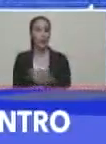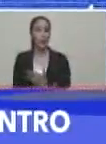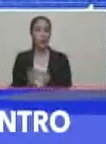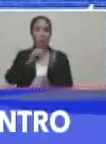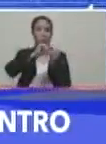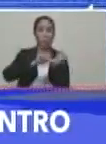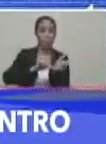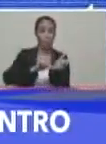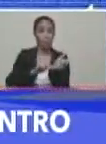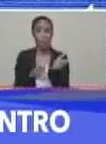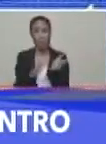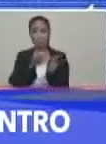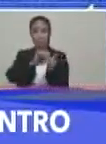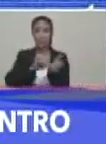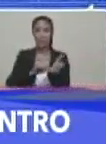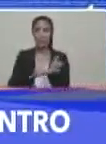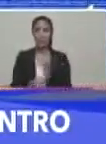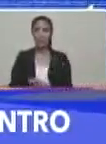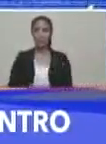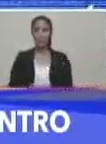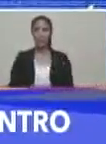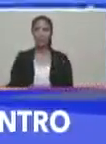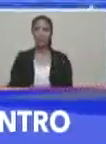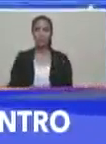intervenciones quirúrgicas,